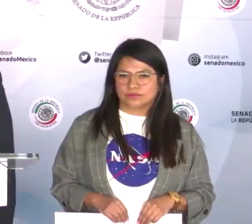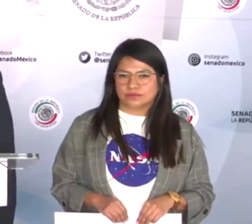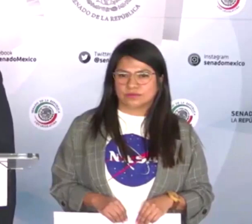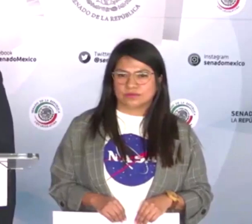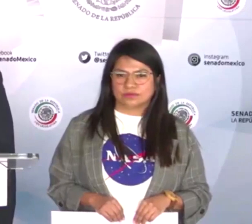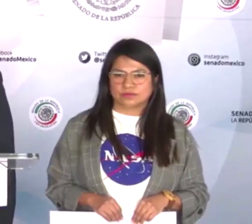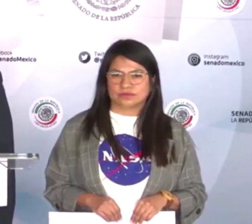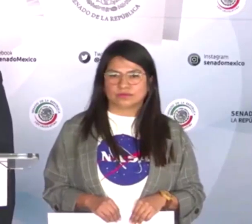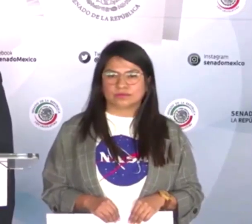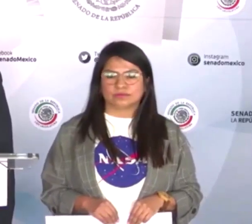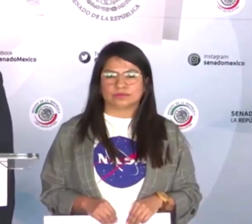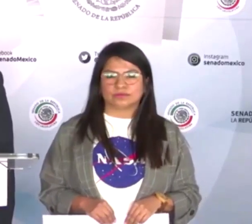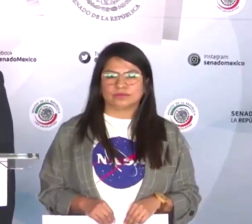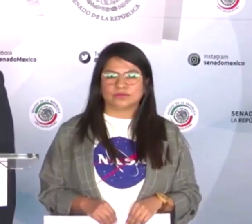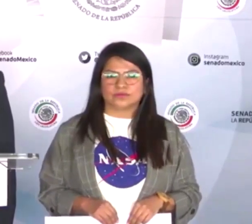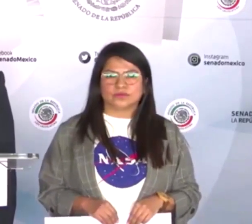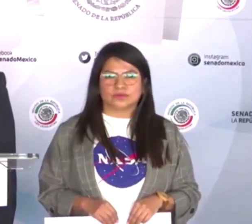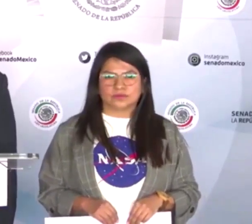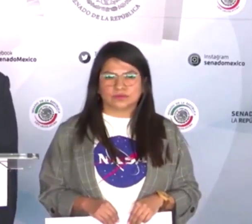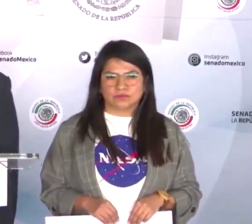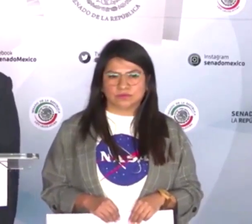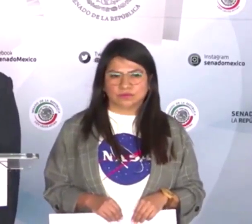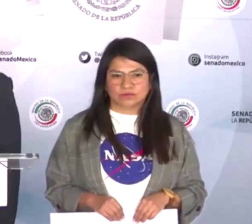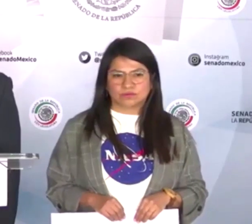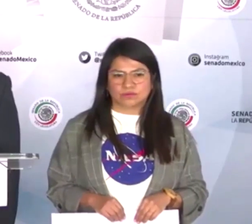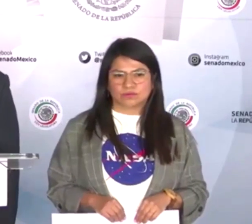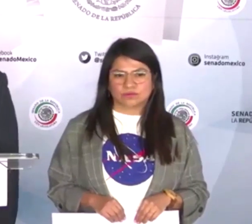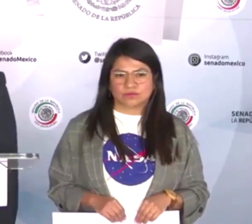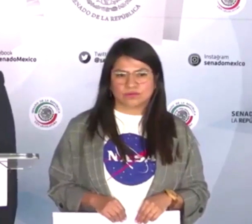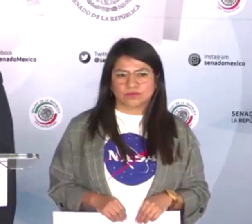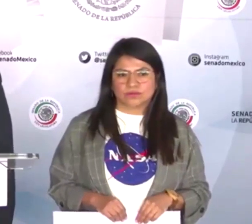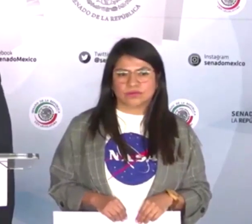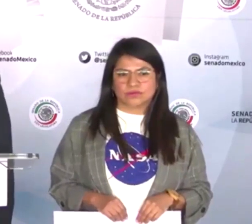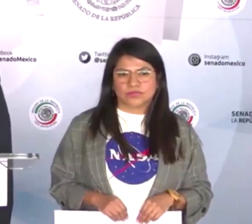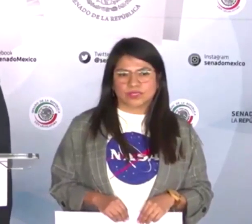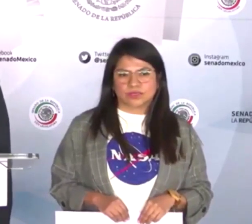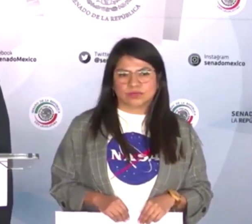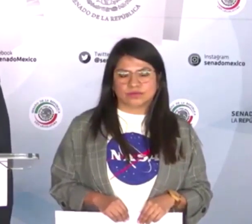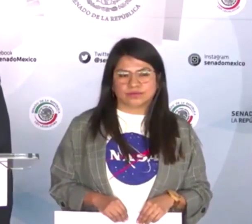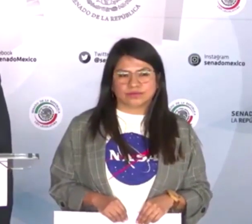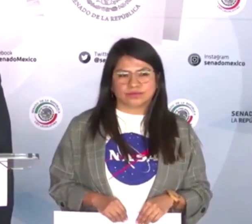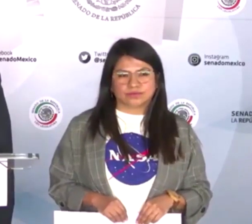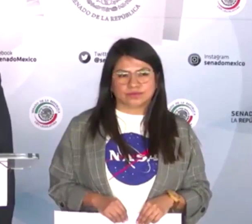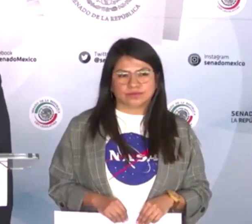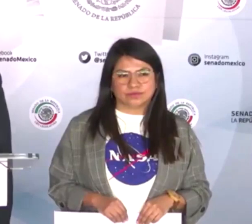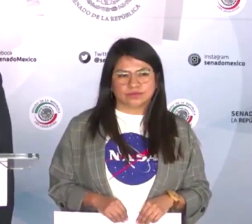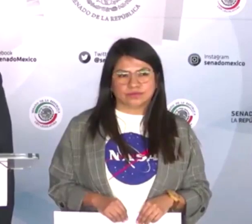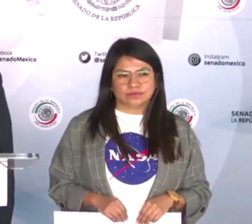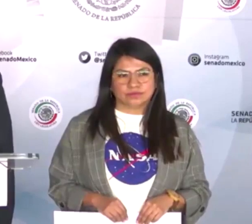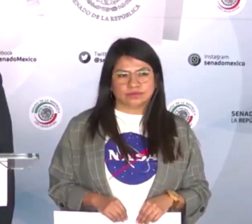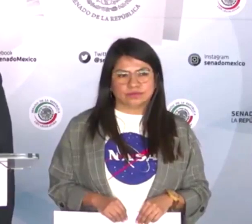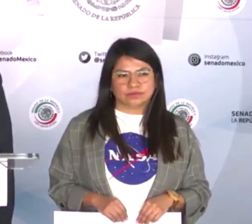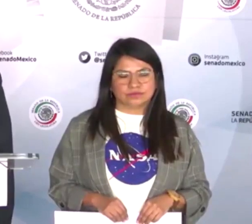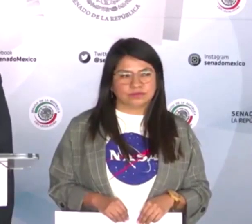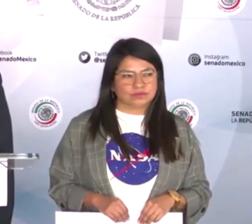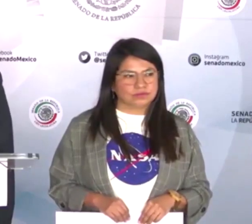que ellos están ordenados a registrar todo como influenza.